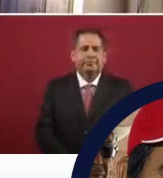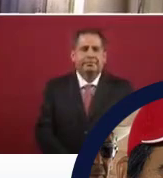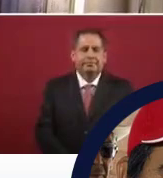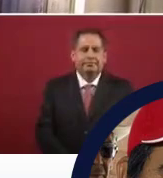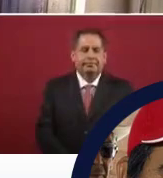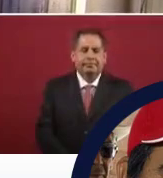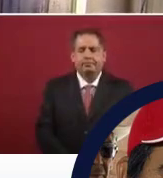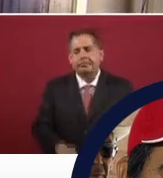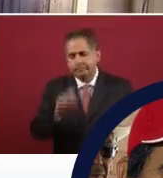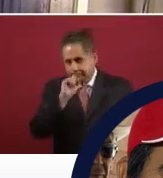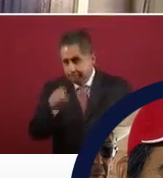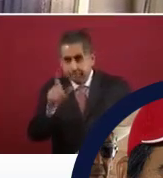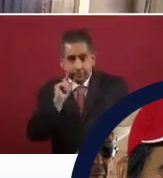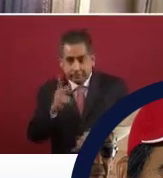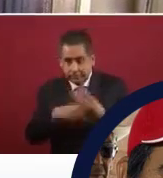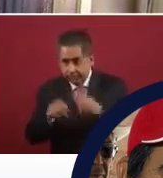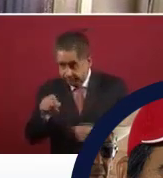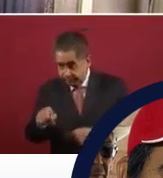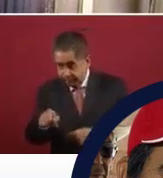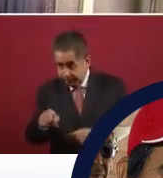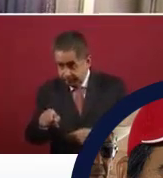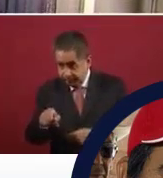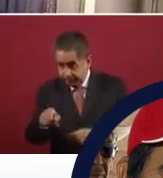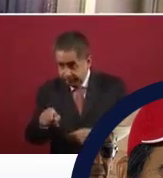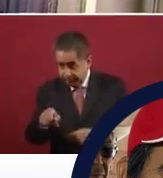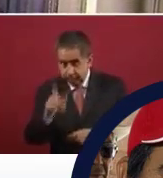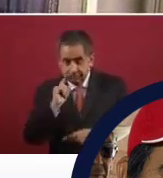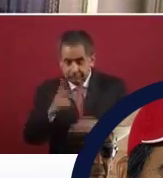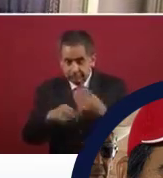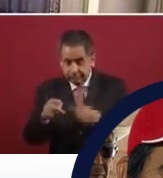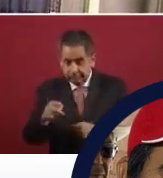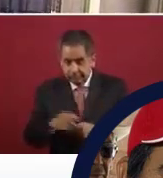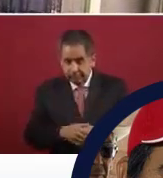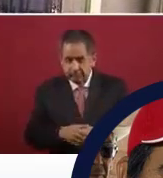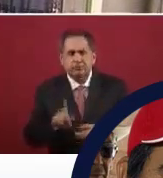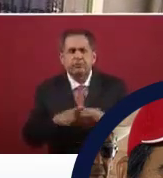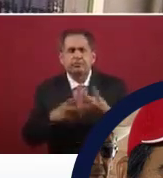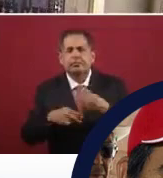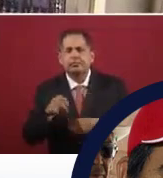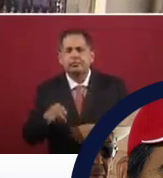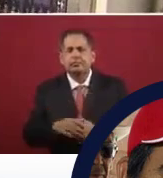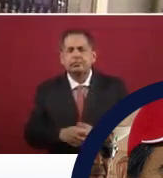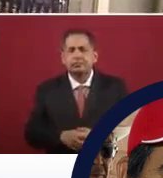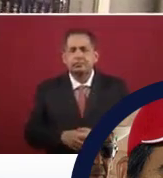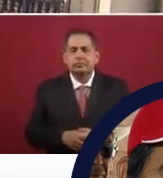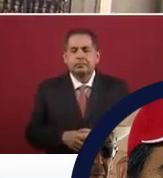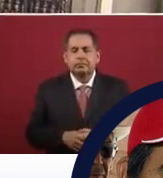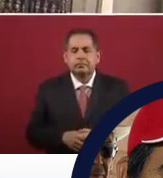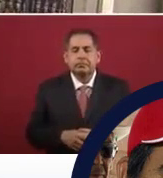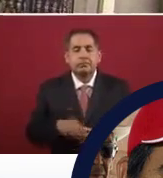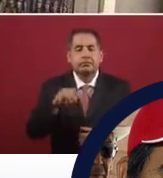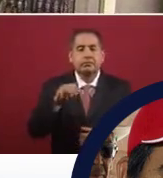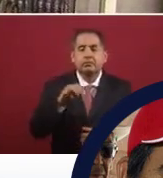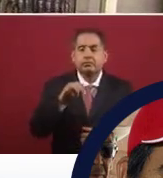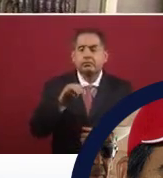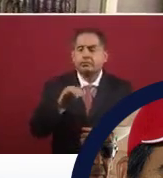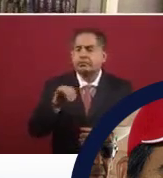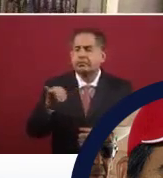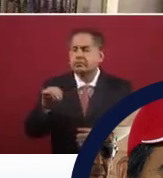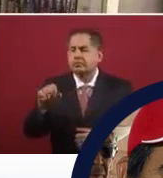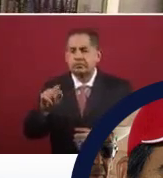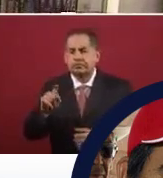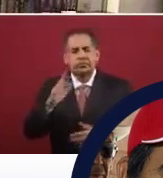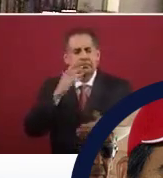pasarlo por la calle 300 directamente al parque industrial, por la insistencia que tiene el municipio de Cajeme,